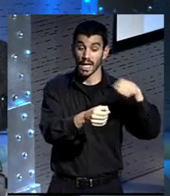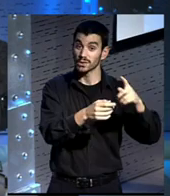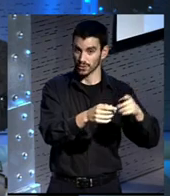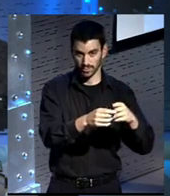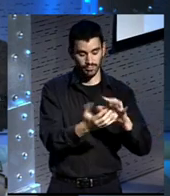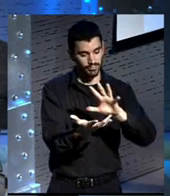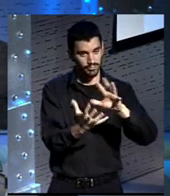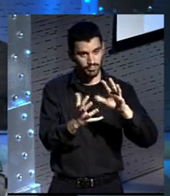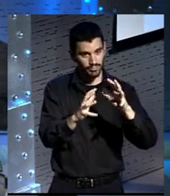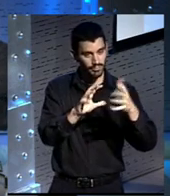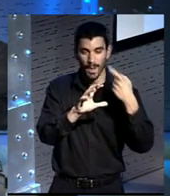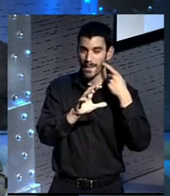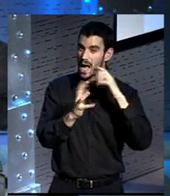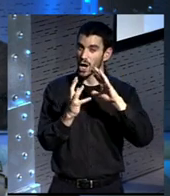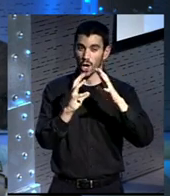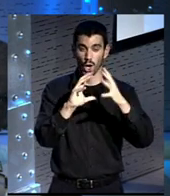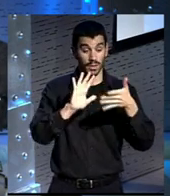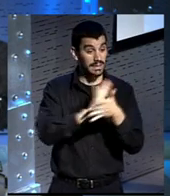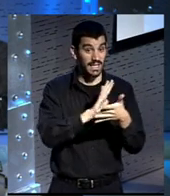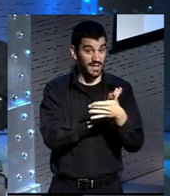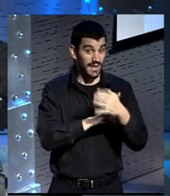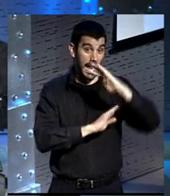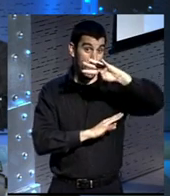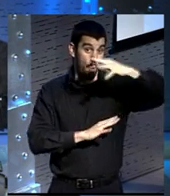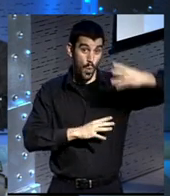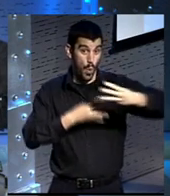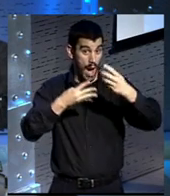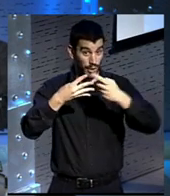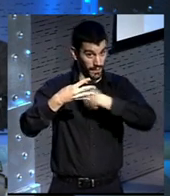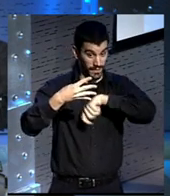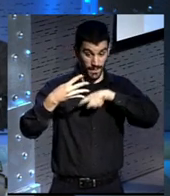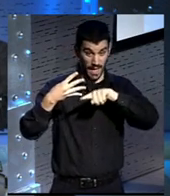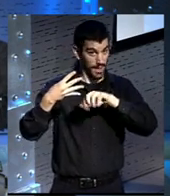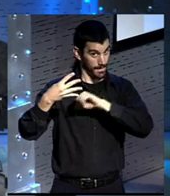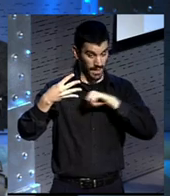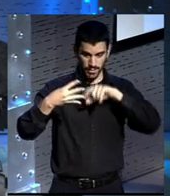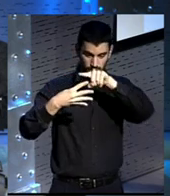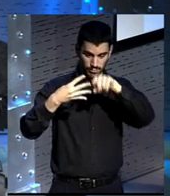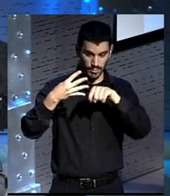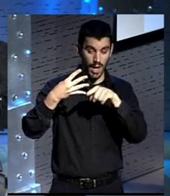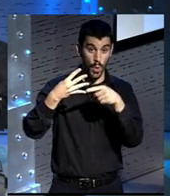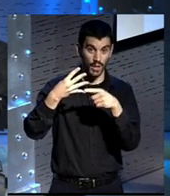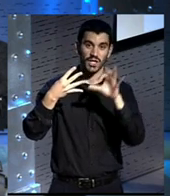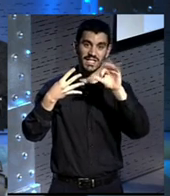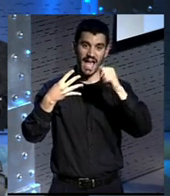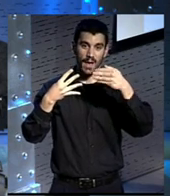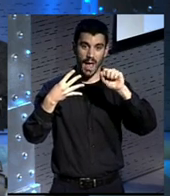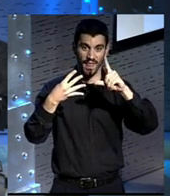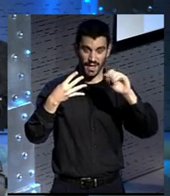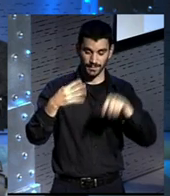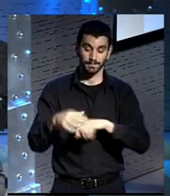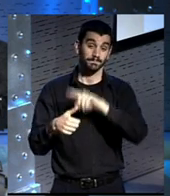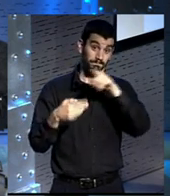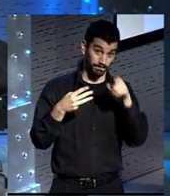a transformar el banco y a convertirlo en el cuarto grupo bancario privado de España. Y a mi derecha, Nicolás Moya, director de innovación de